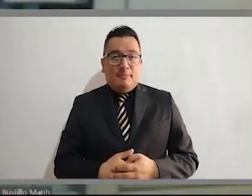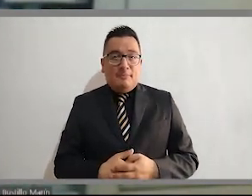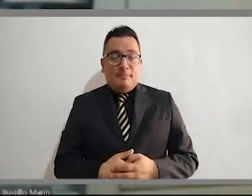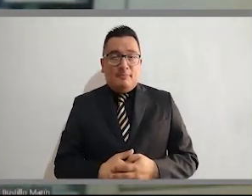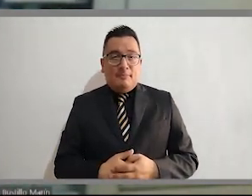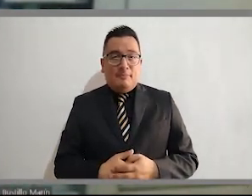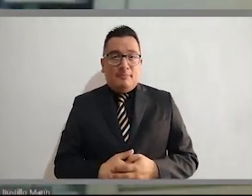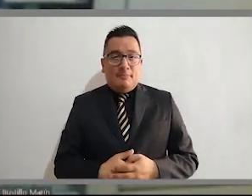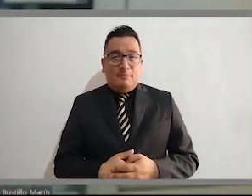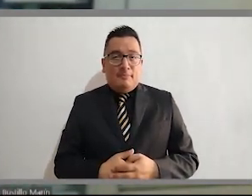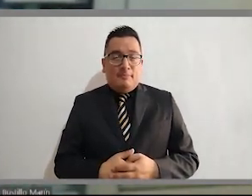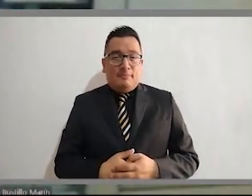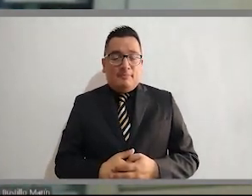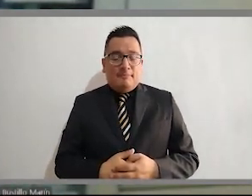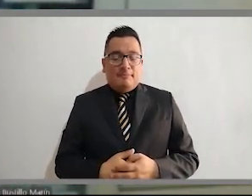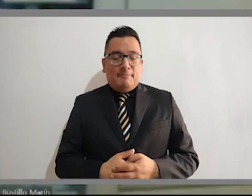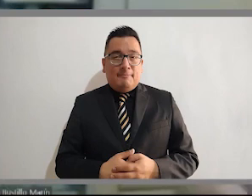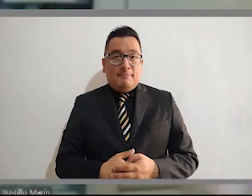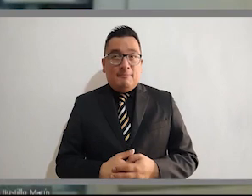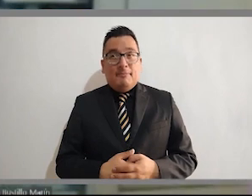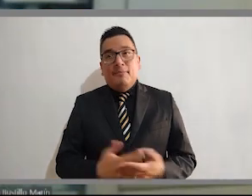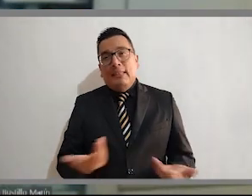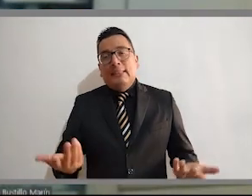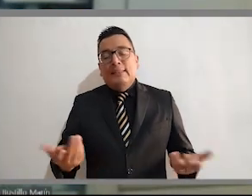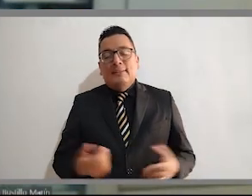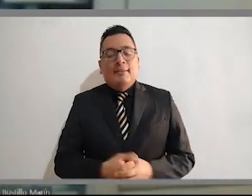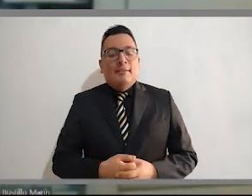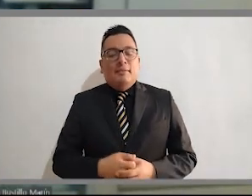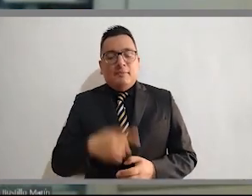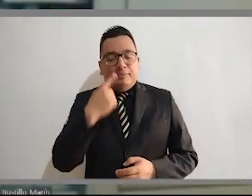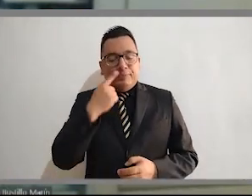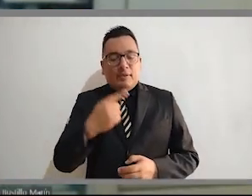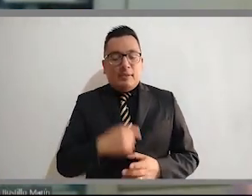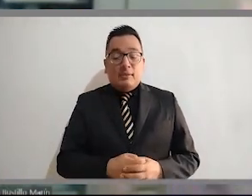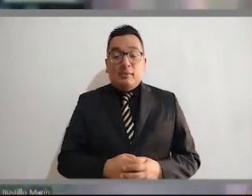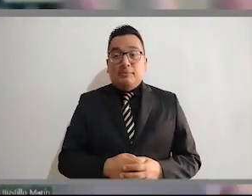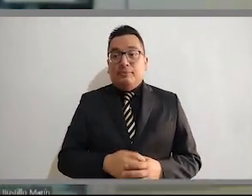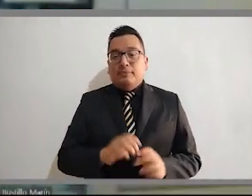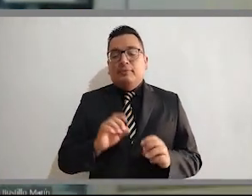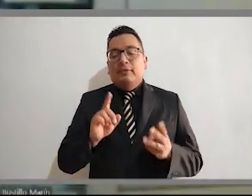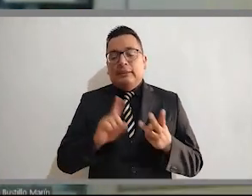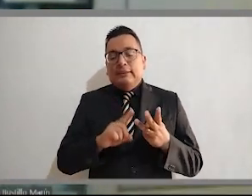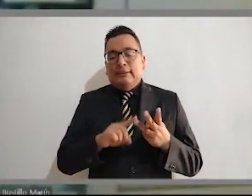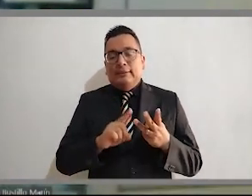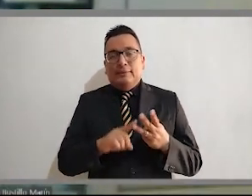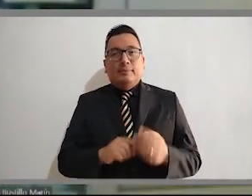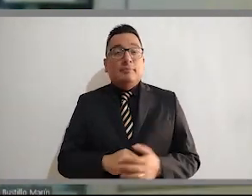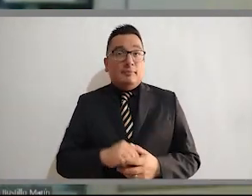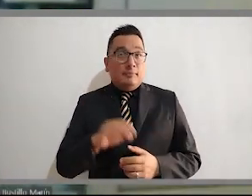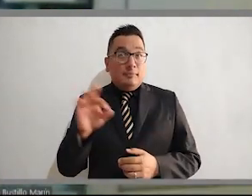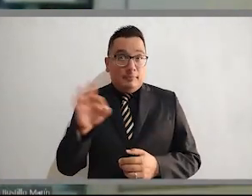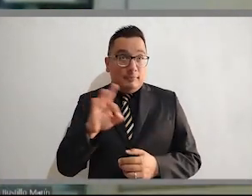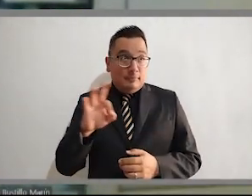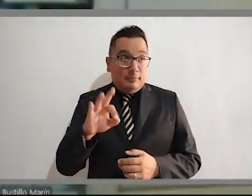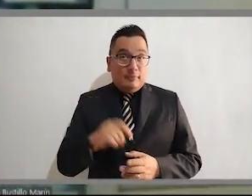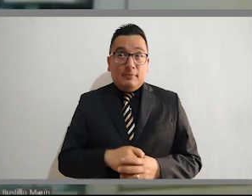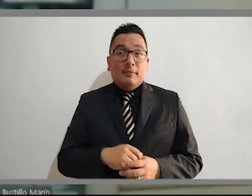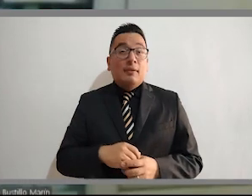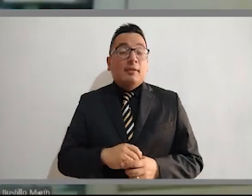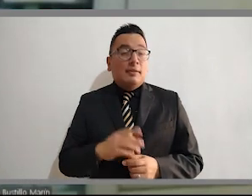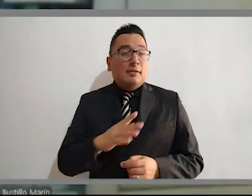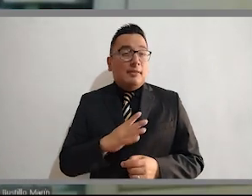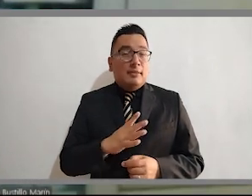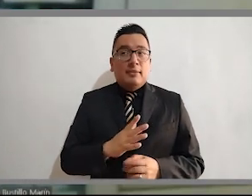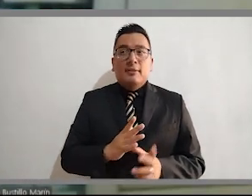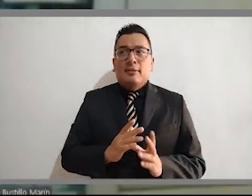ya ganamos, ¿no? Accedemos al cargo, puede ser, pero ¿qué resulta? Sobre todo en los ayuntamientos